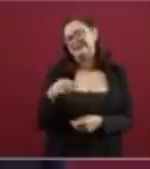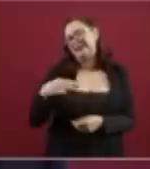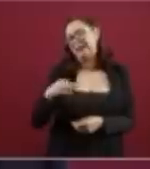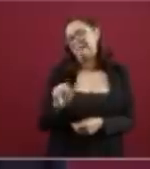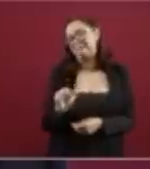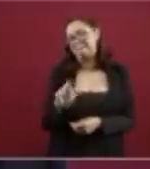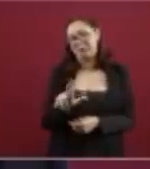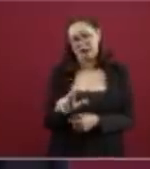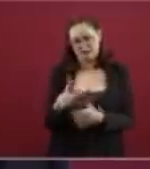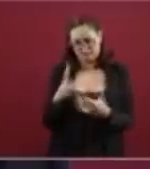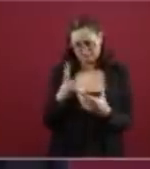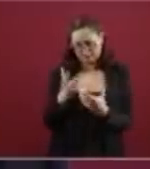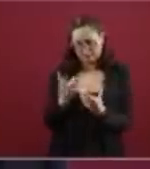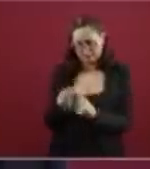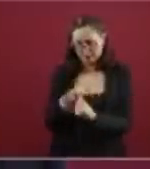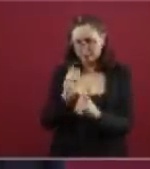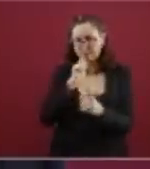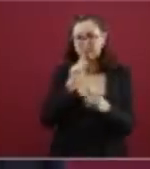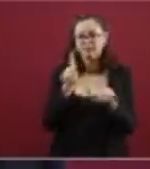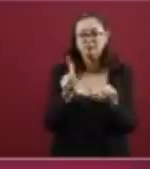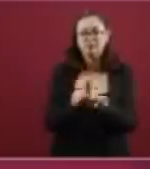pero